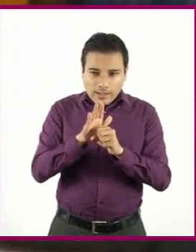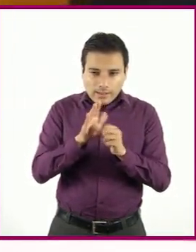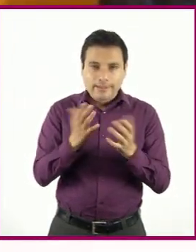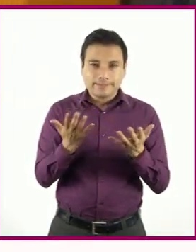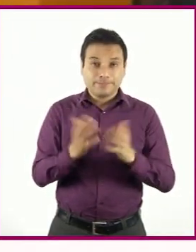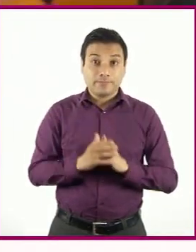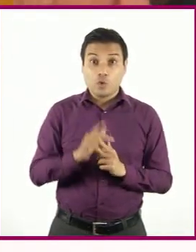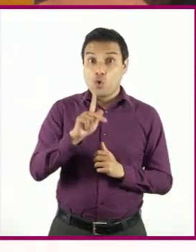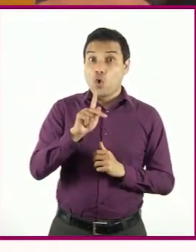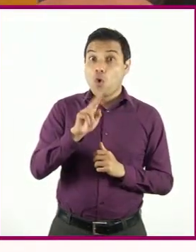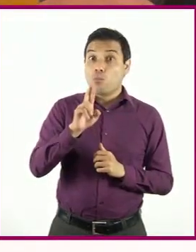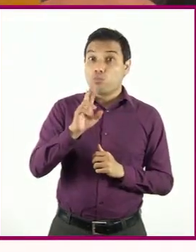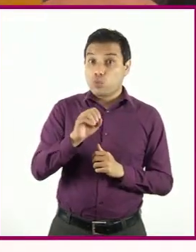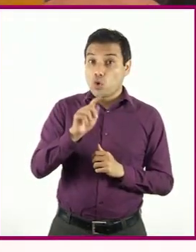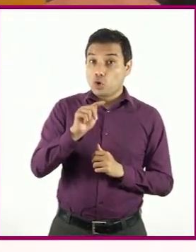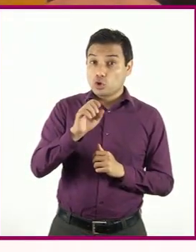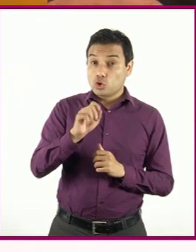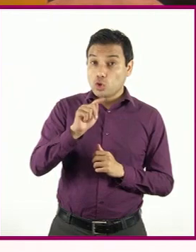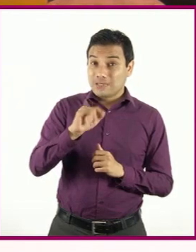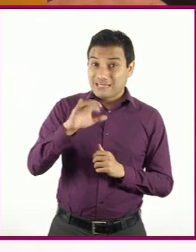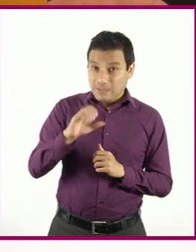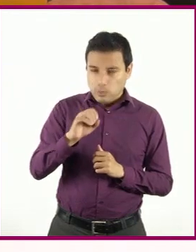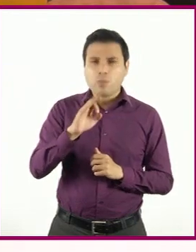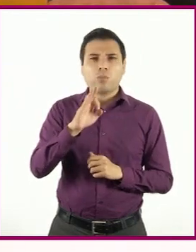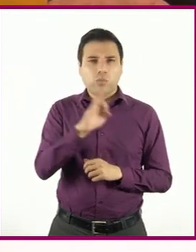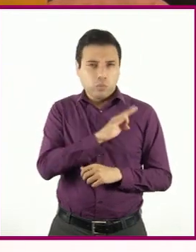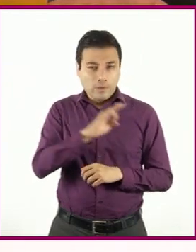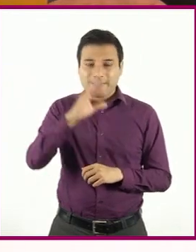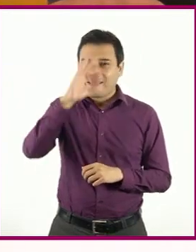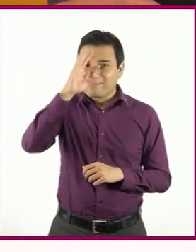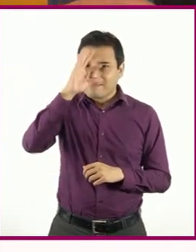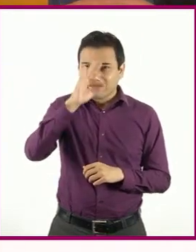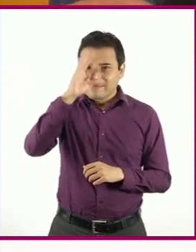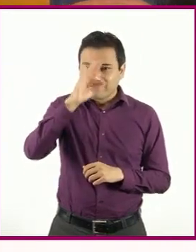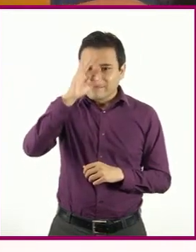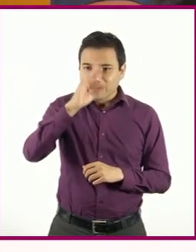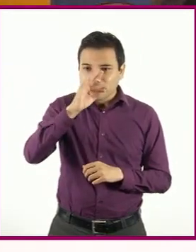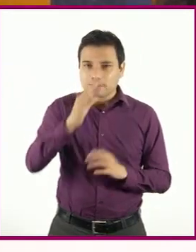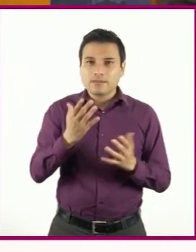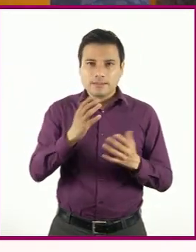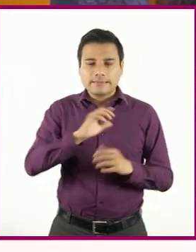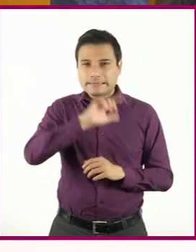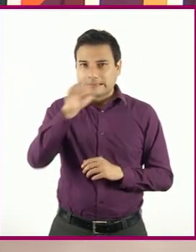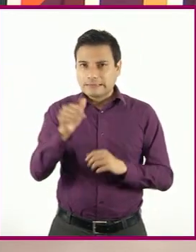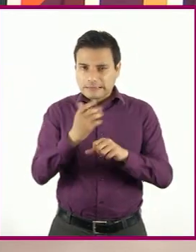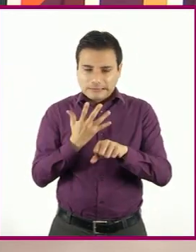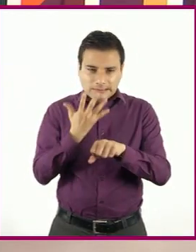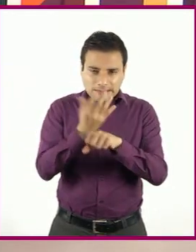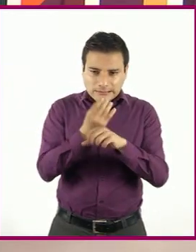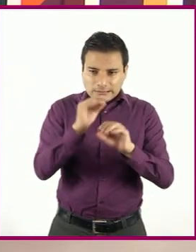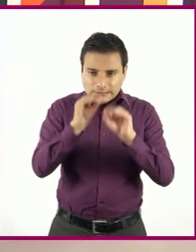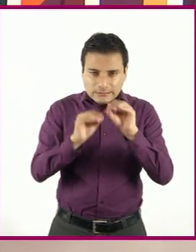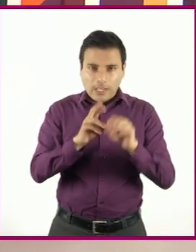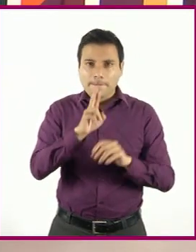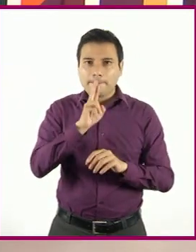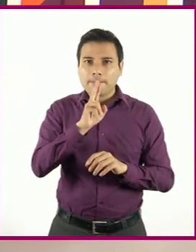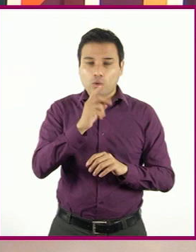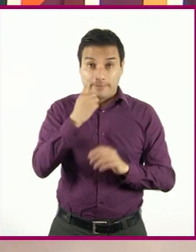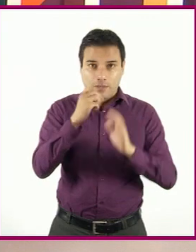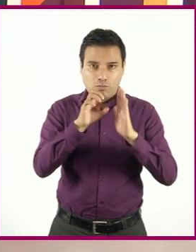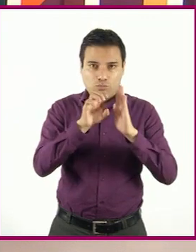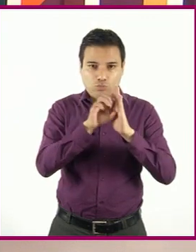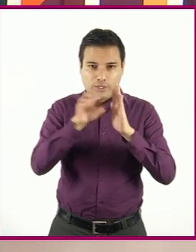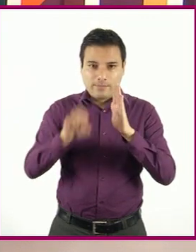prototipos pueden fallar y al fallar esto nos puede ayudar a mejorar el resultado final. Por ejemplo, en este caso, la